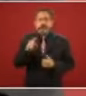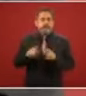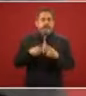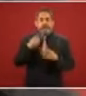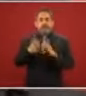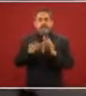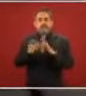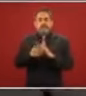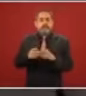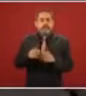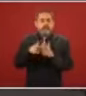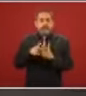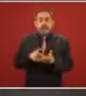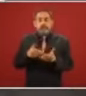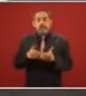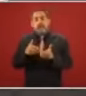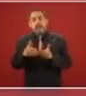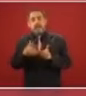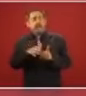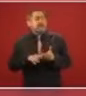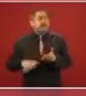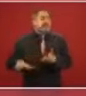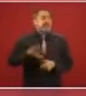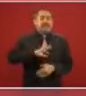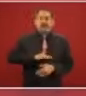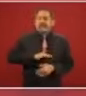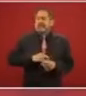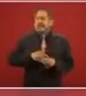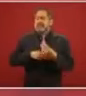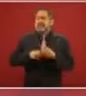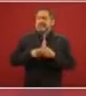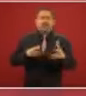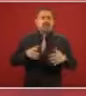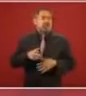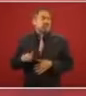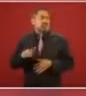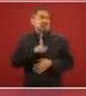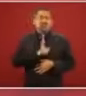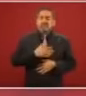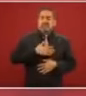que no siga creciendo la mancha negra de individualismo,